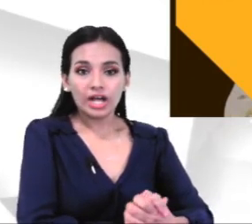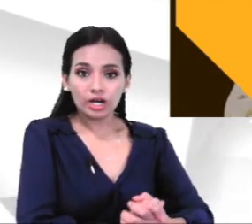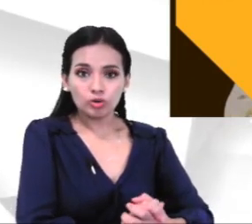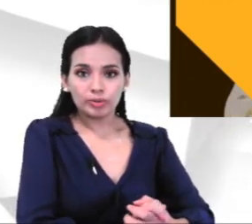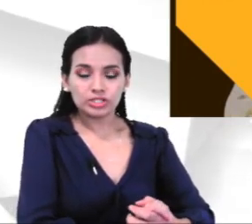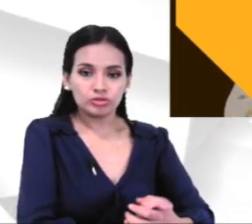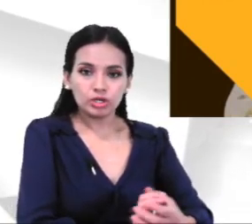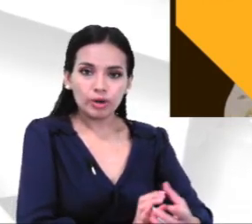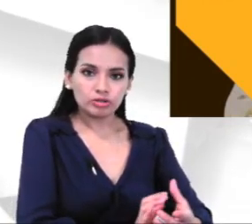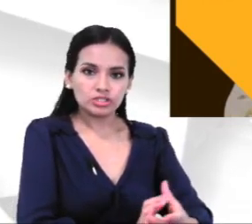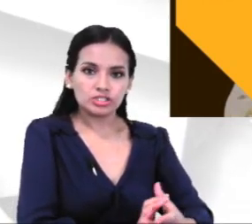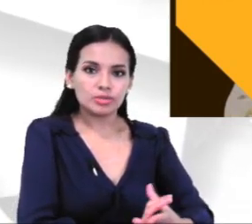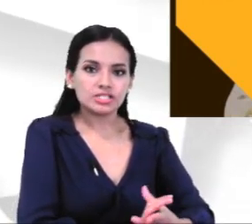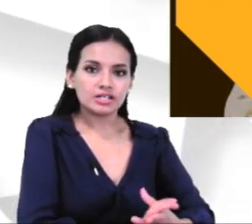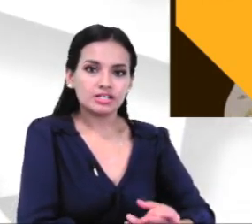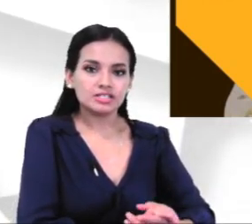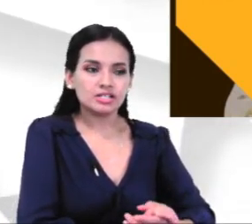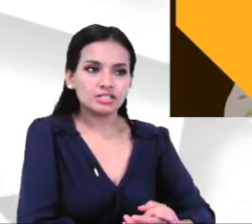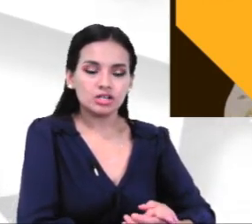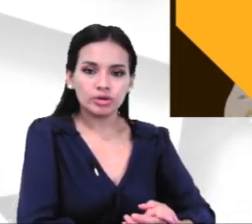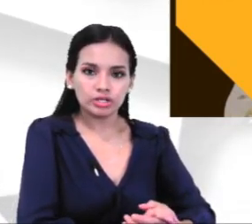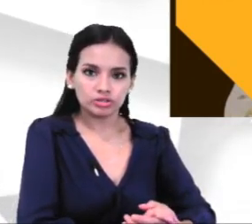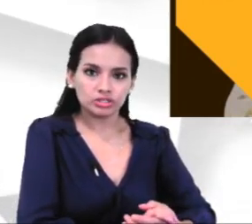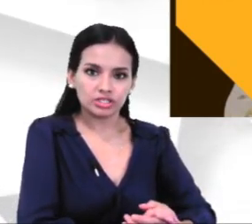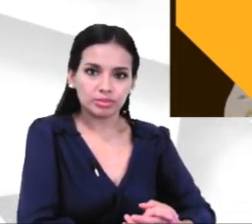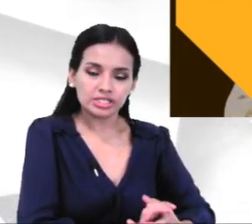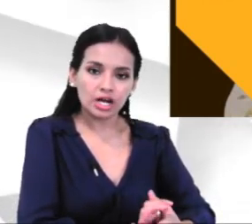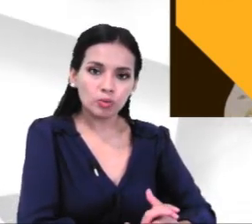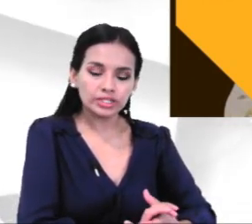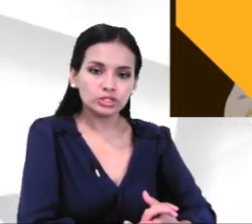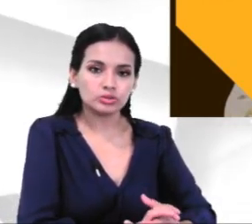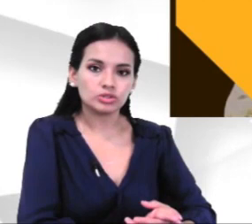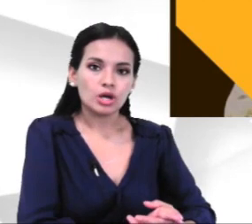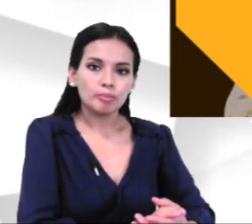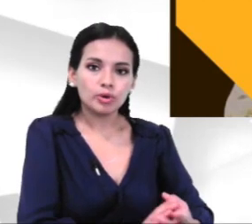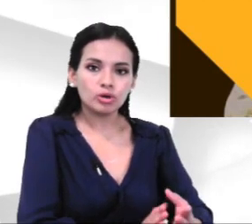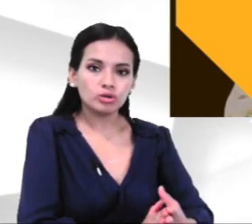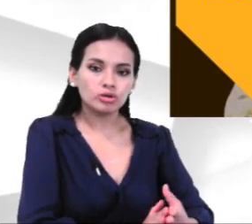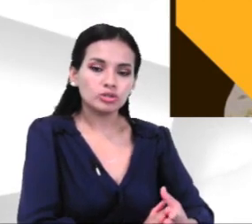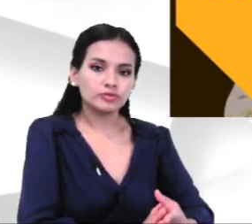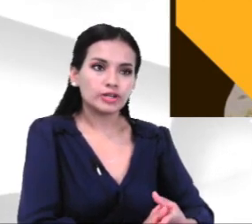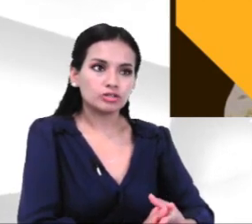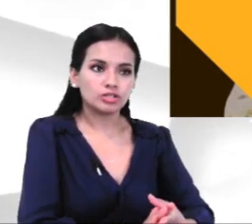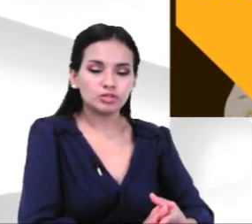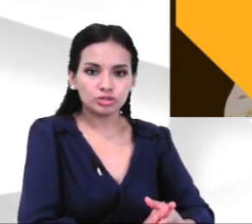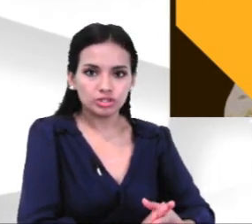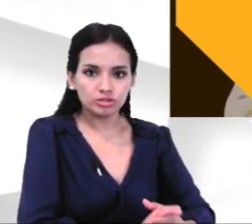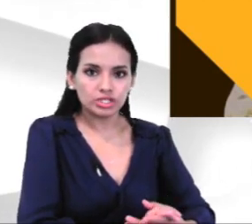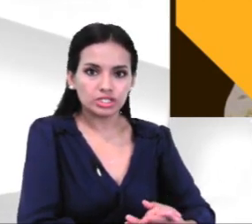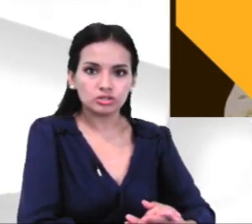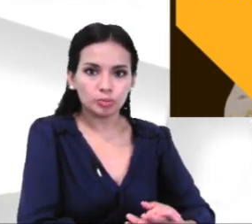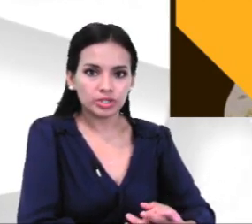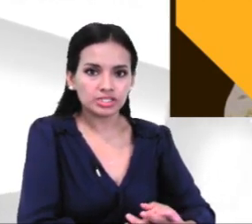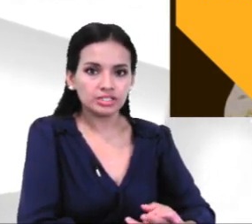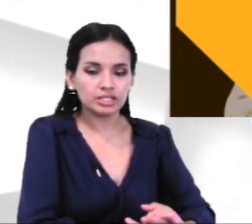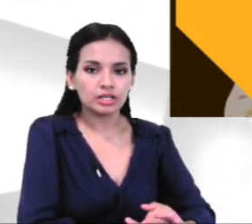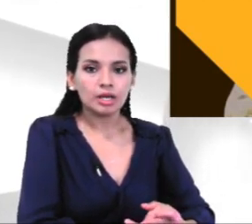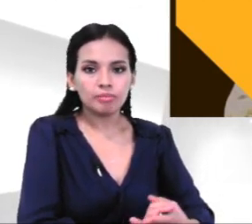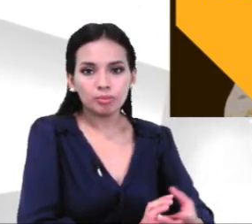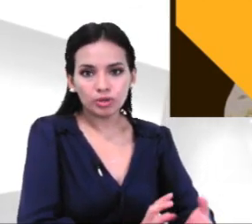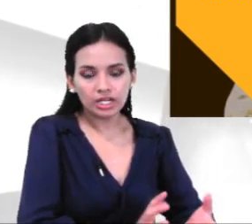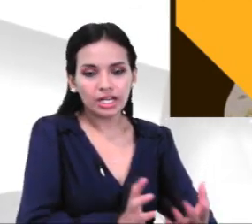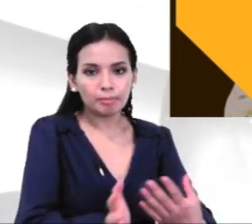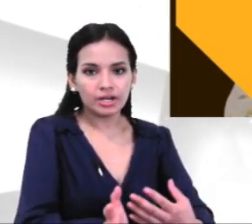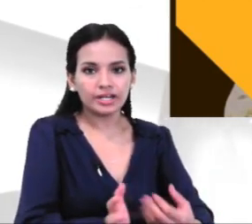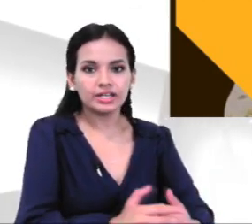una agrupación de los ecosistemas terrestres y los ecosistemas acuáticos por los factores bióticos que éstos presentan